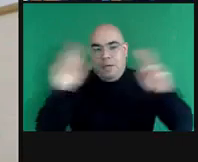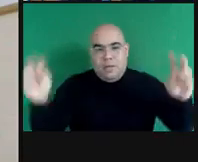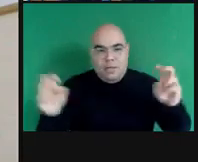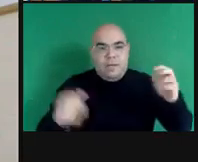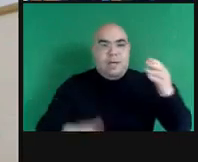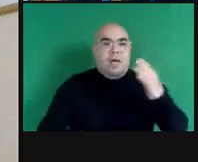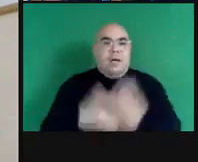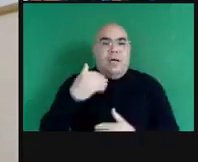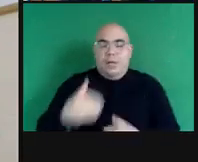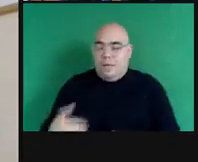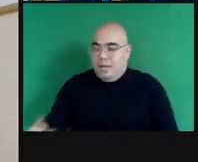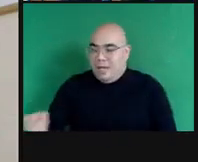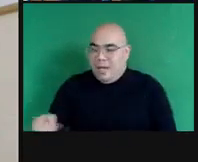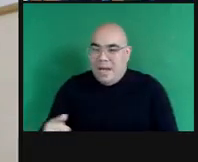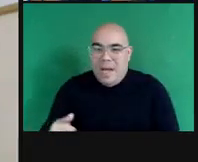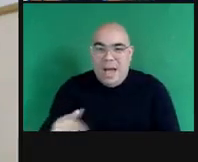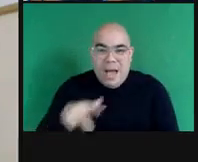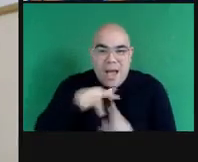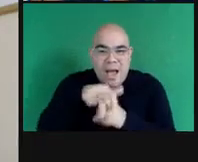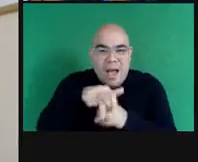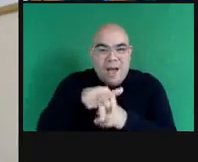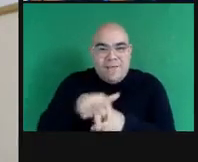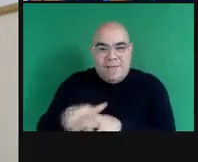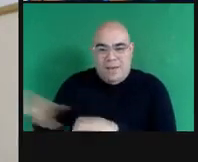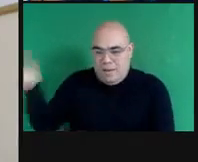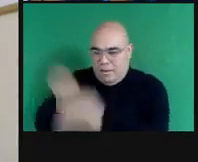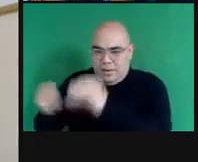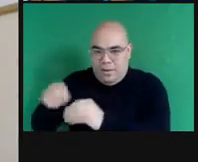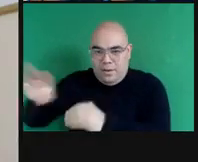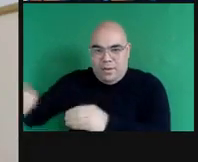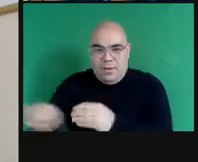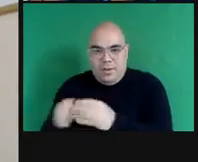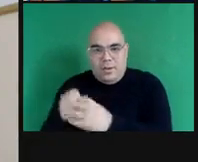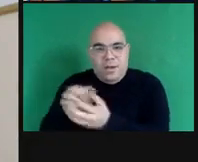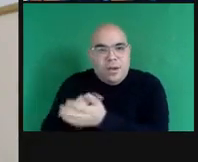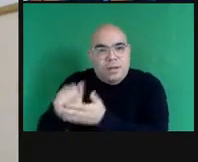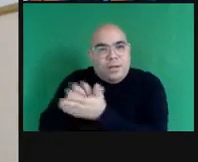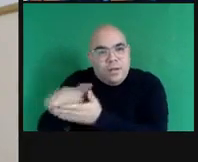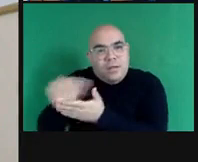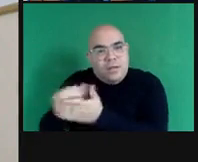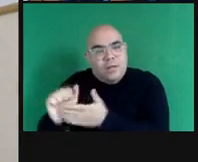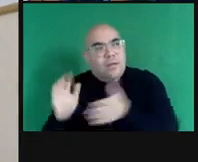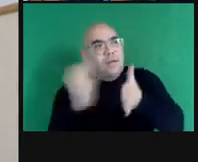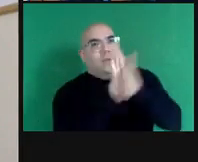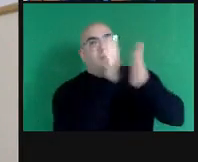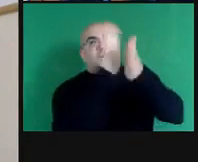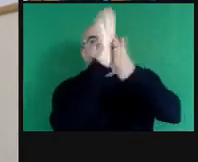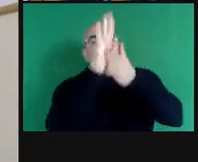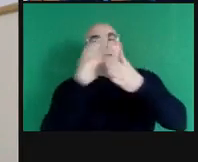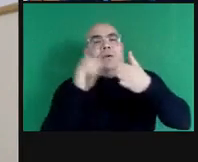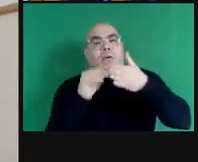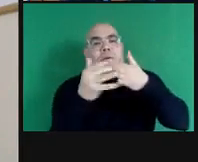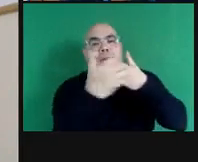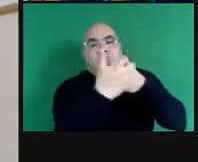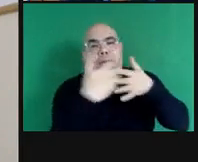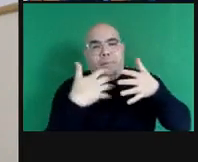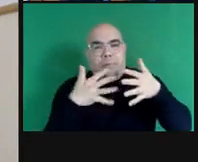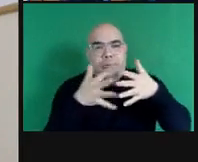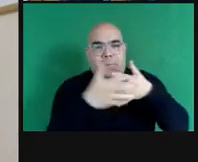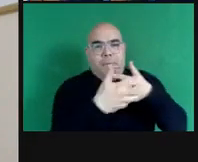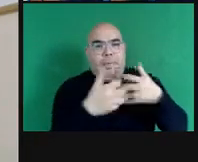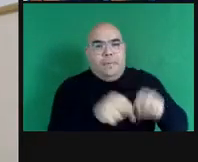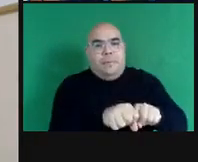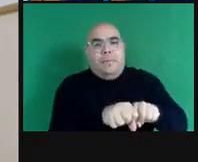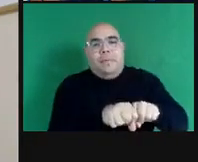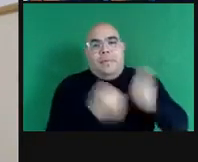¿no? Que de alguna manera le permite respirar a la tierra y que esos pues muros no entren en deterioro